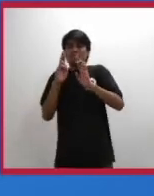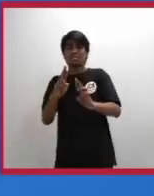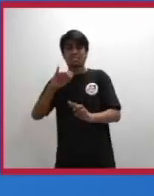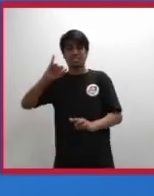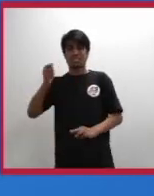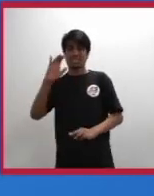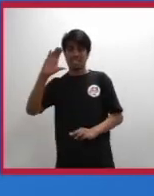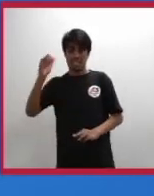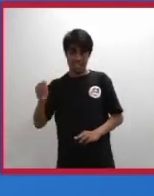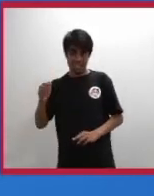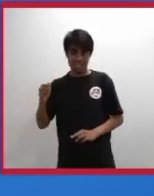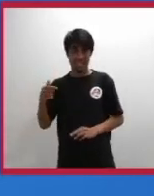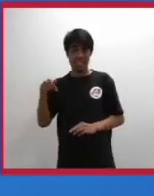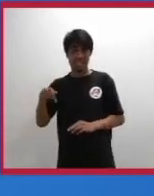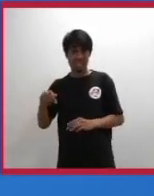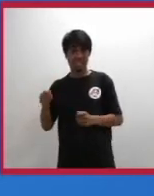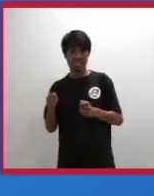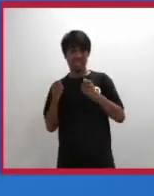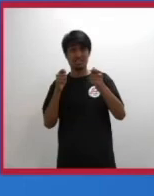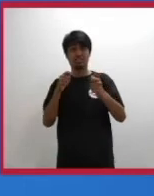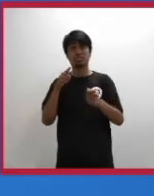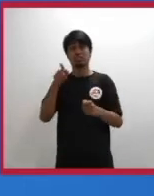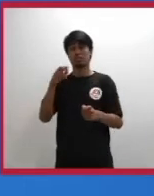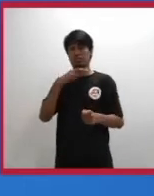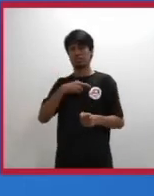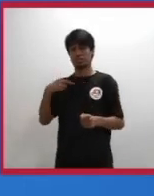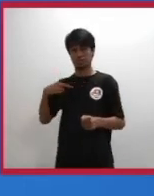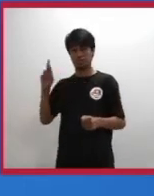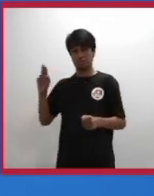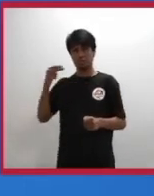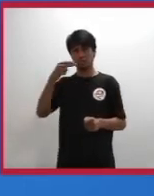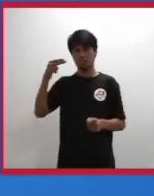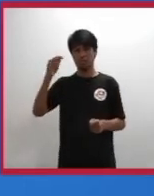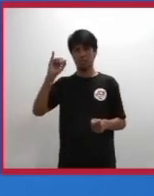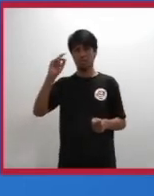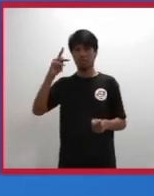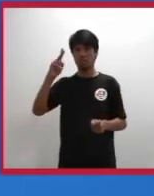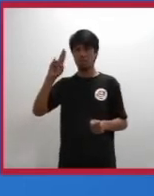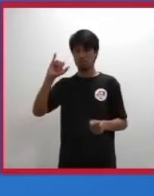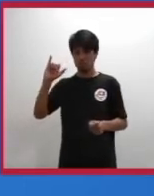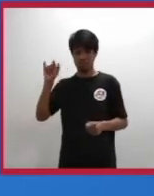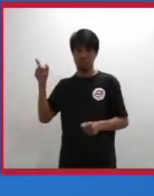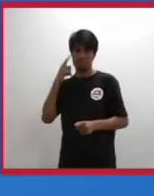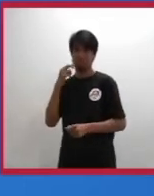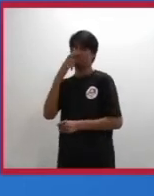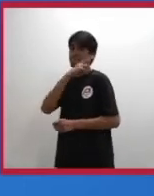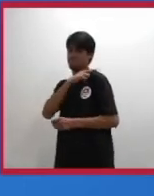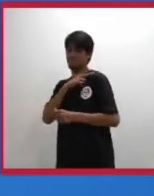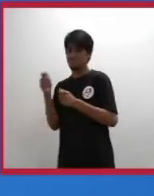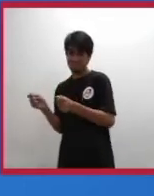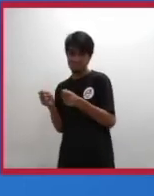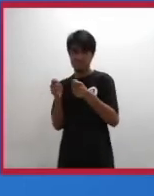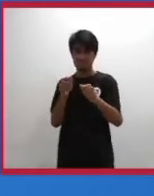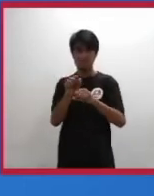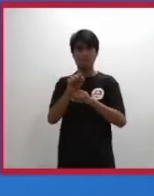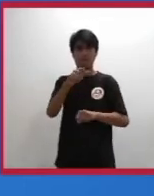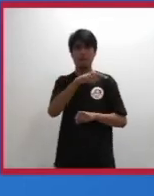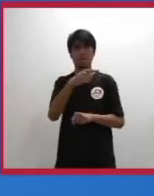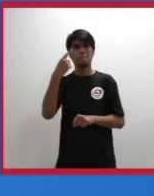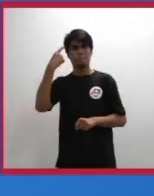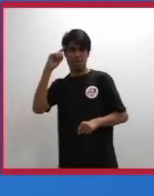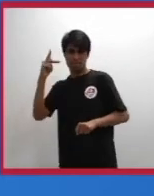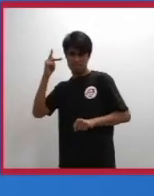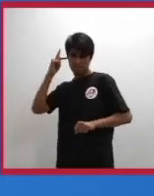residente de la oficina JICA Paraguay, el señor Fukui Yasushi. Queremos recalcar que este certificado no es de